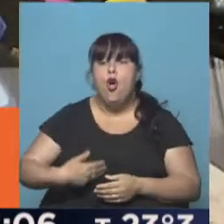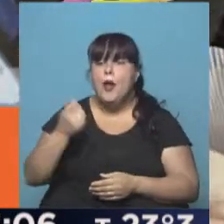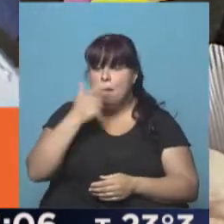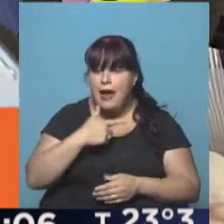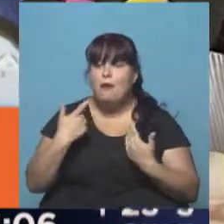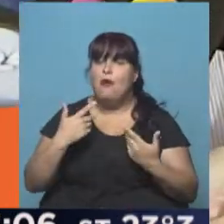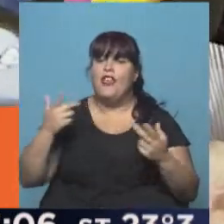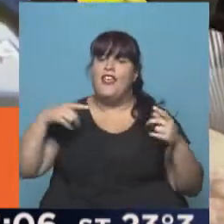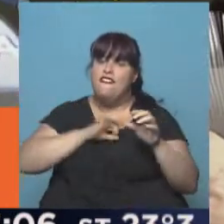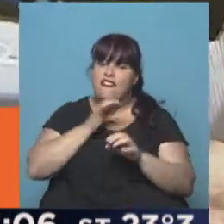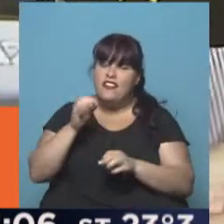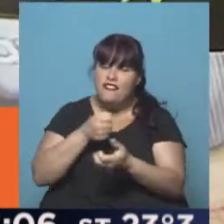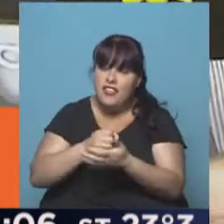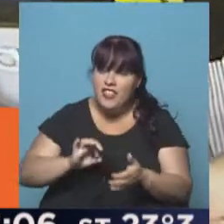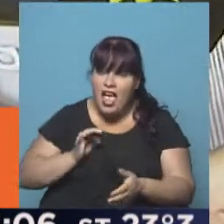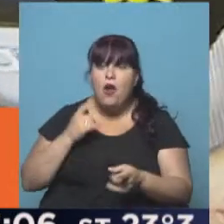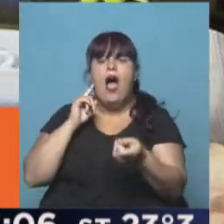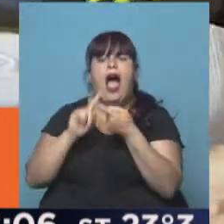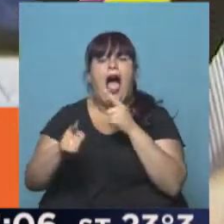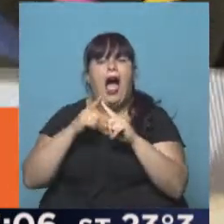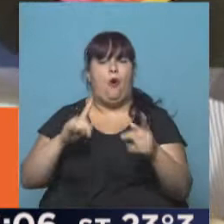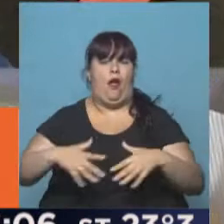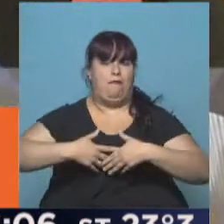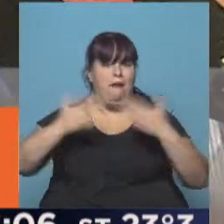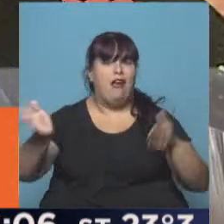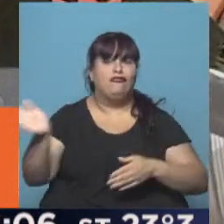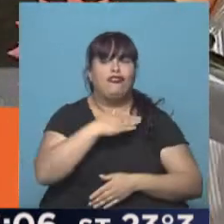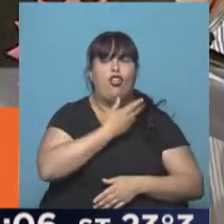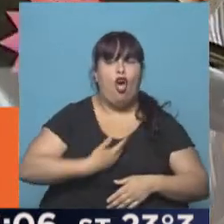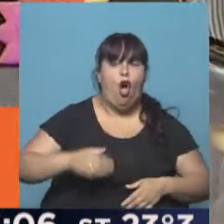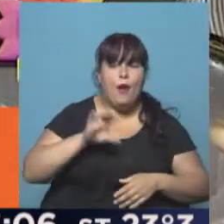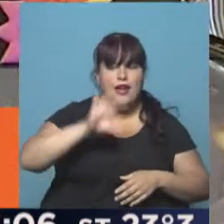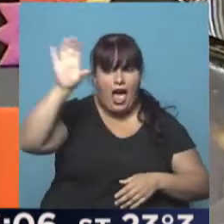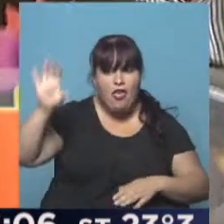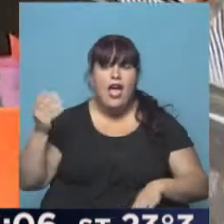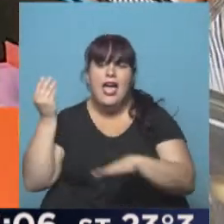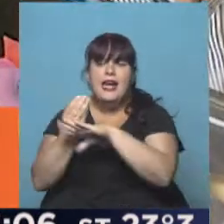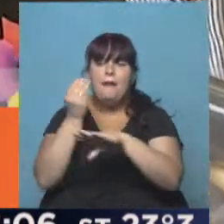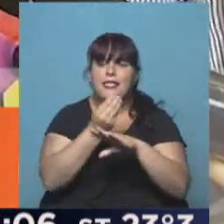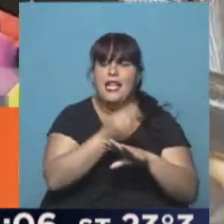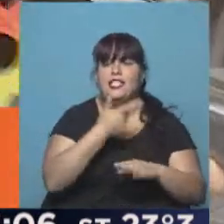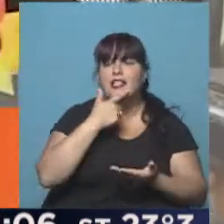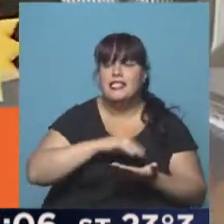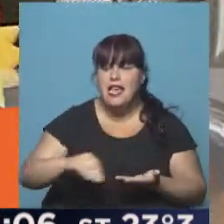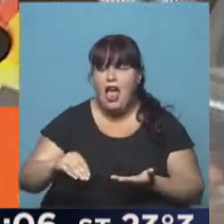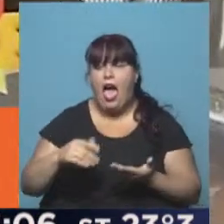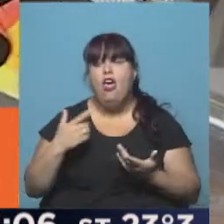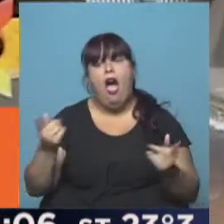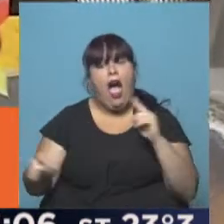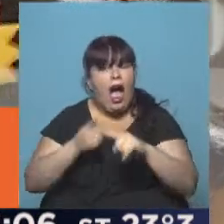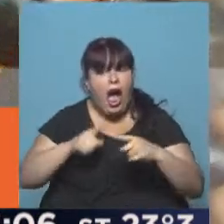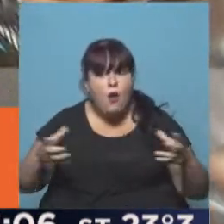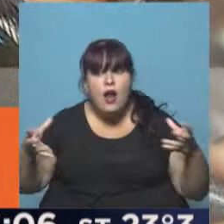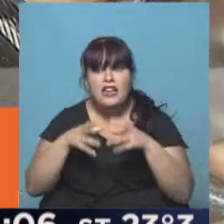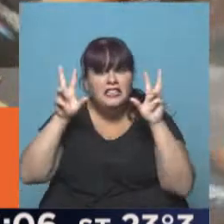para terminar el año con un acuerdo grande, donde estén los gobernadores, las representaciones legislativas, hubieran hecho un acuerdo con